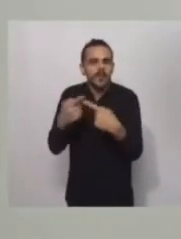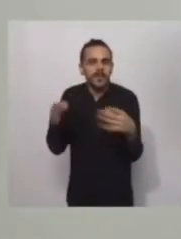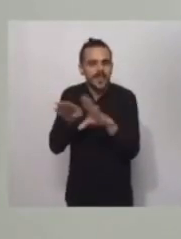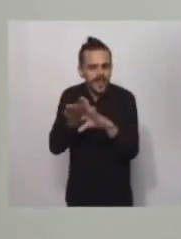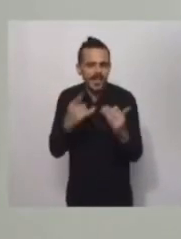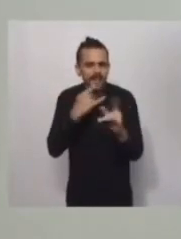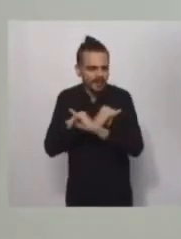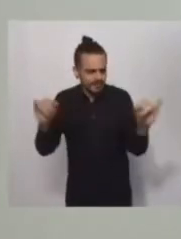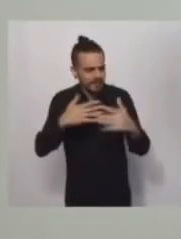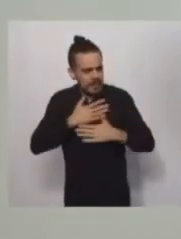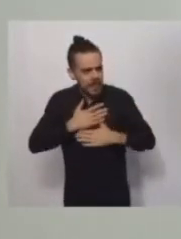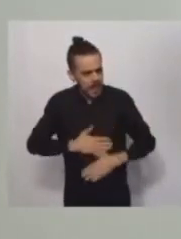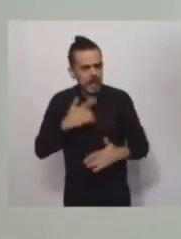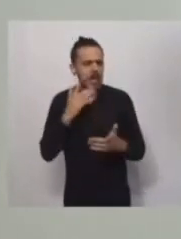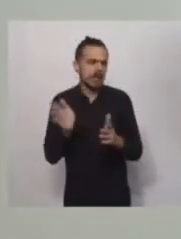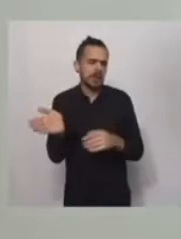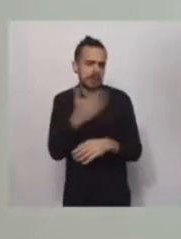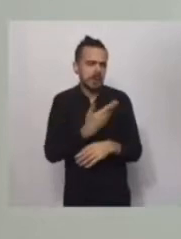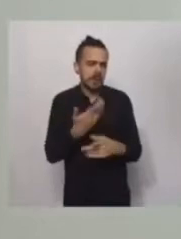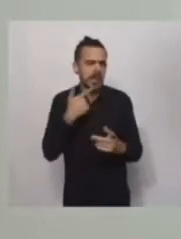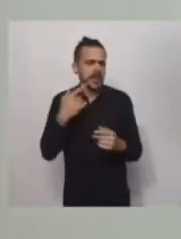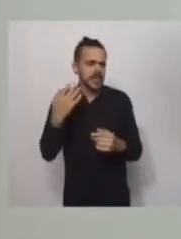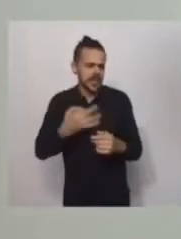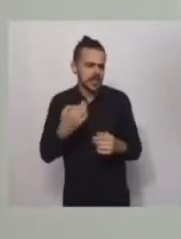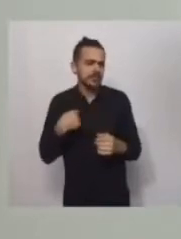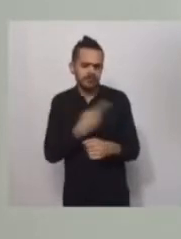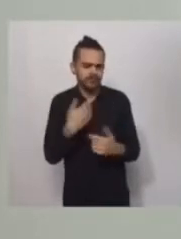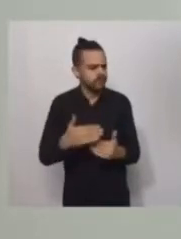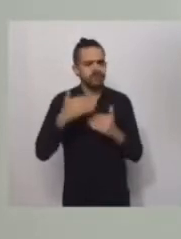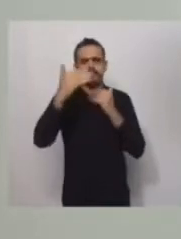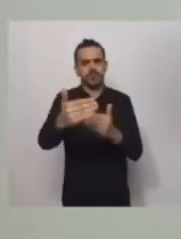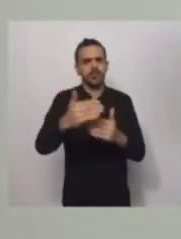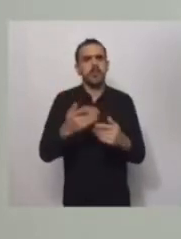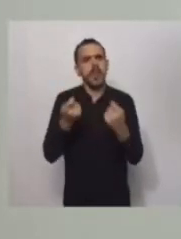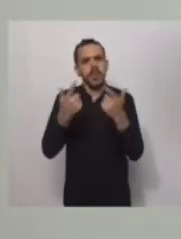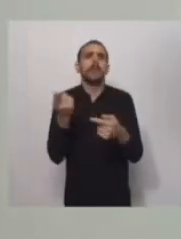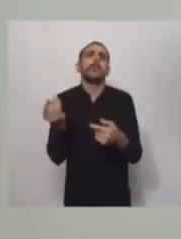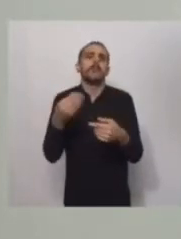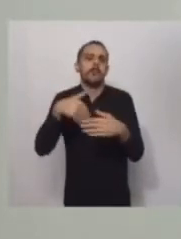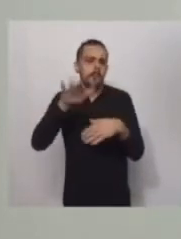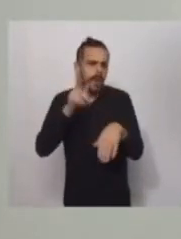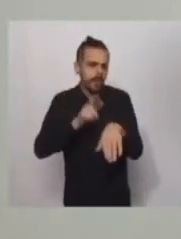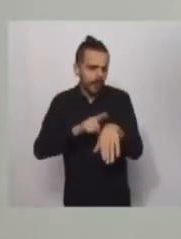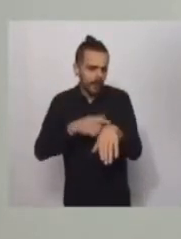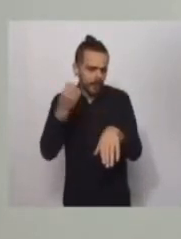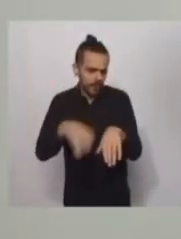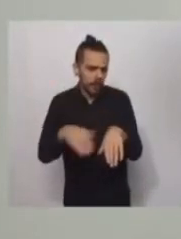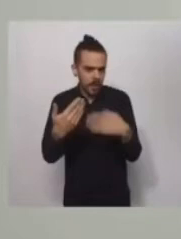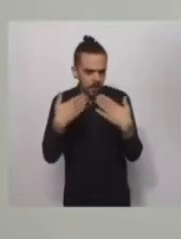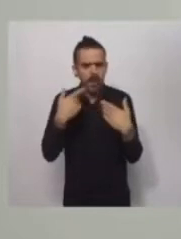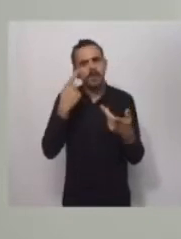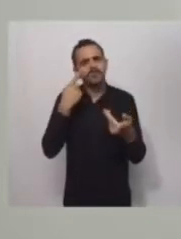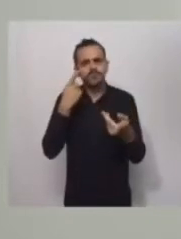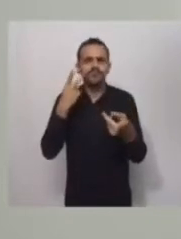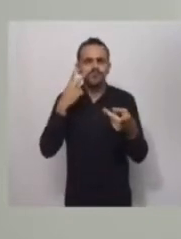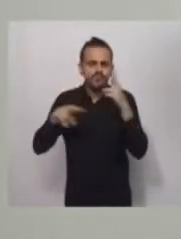quieran inscribirse o digamos, el ciclo nuevo es a partir de diciembre. Nosotros ya estamos pagando becas nuevas de este Ah.